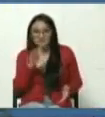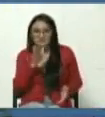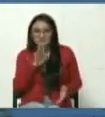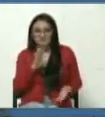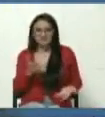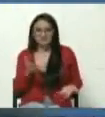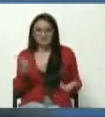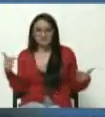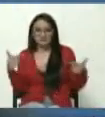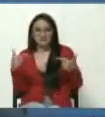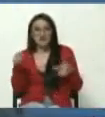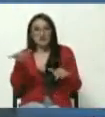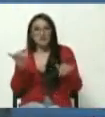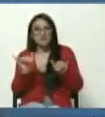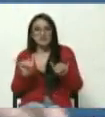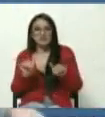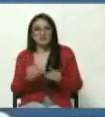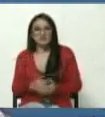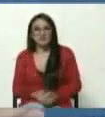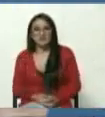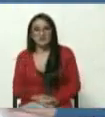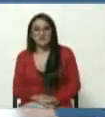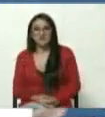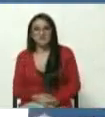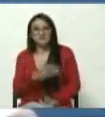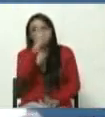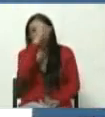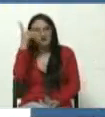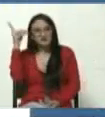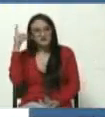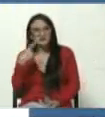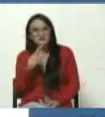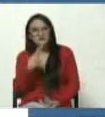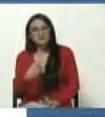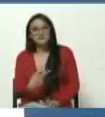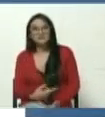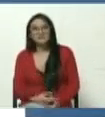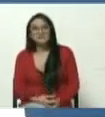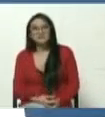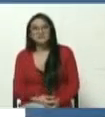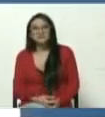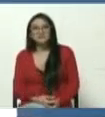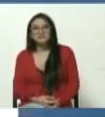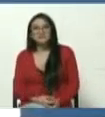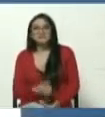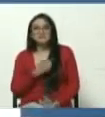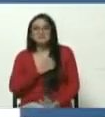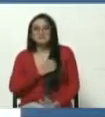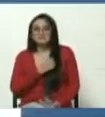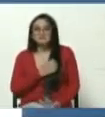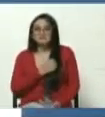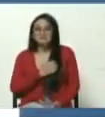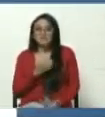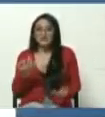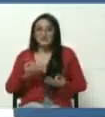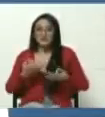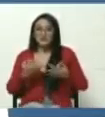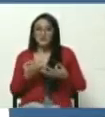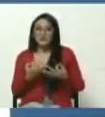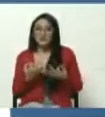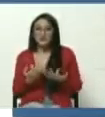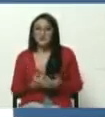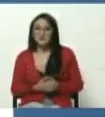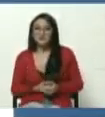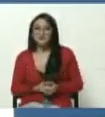Ahí, como dice Diosdado Cabello, es lamentable, ¿no?, este